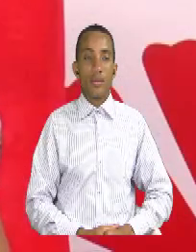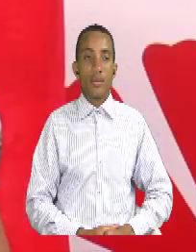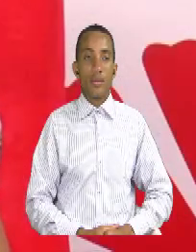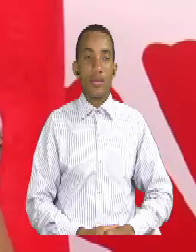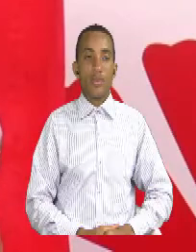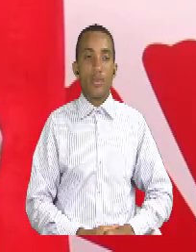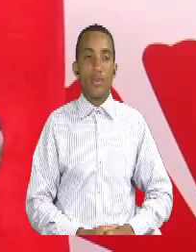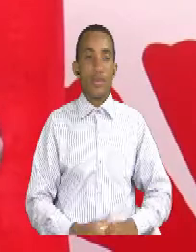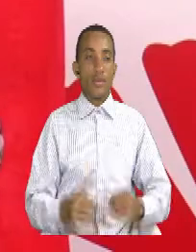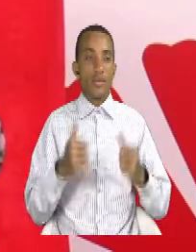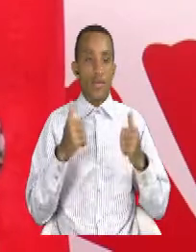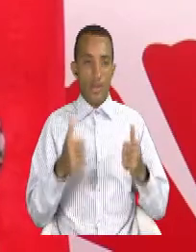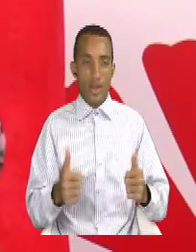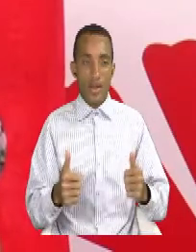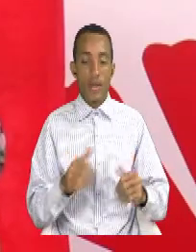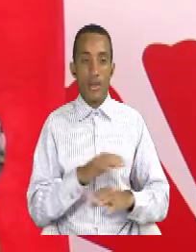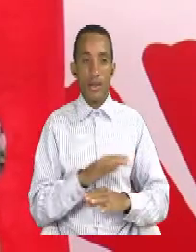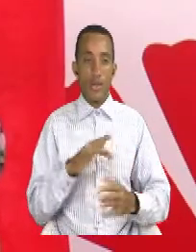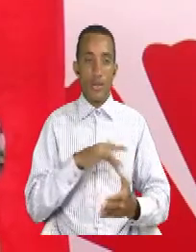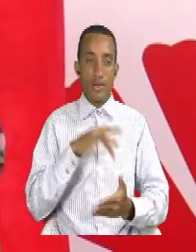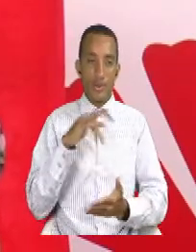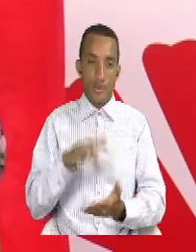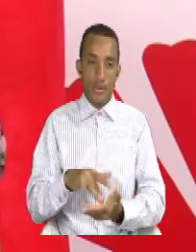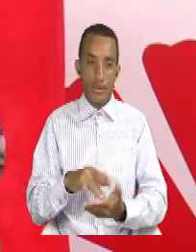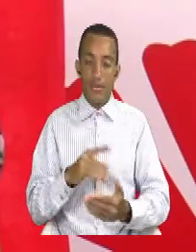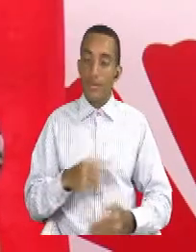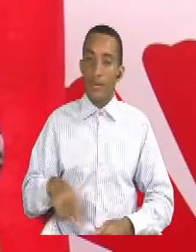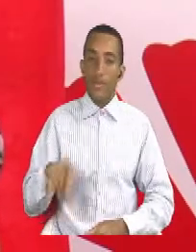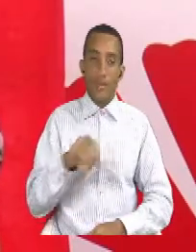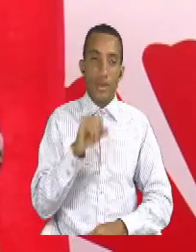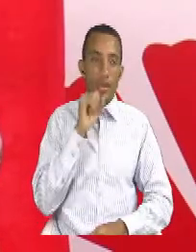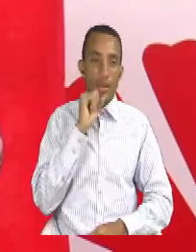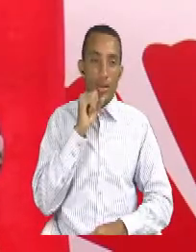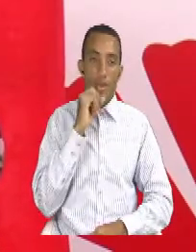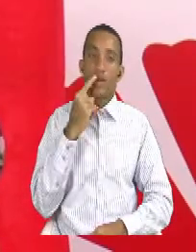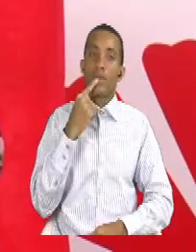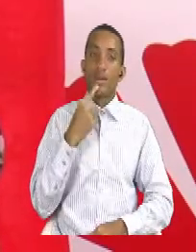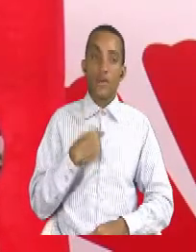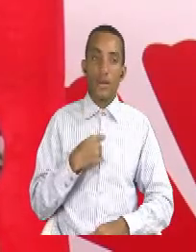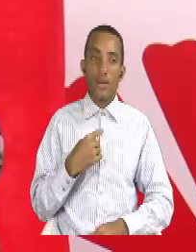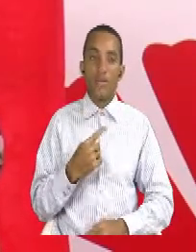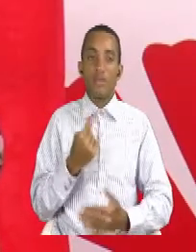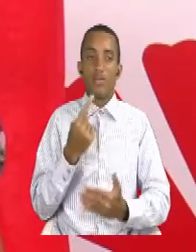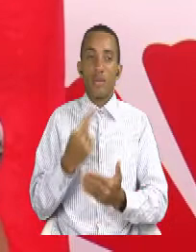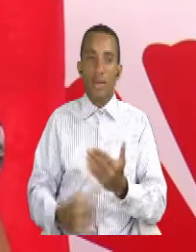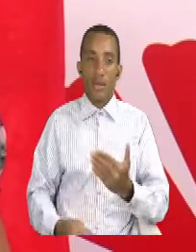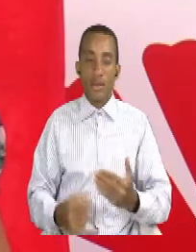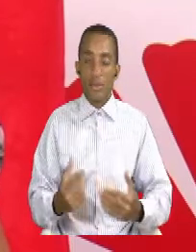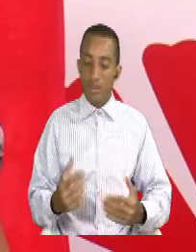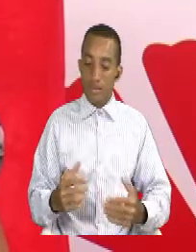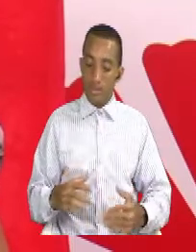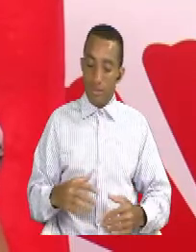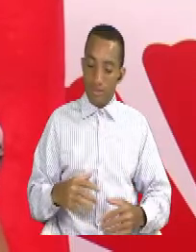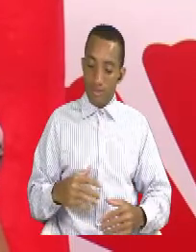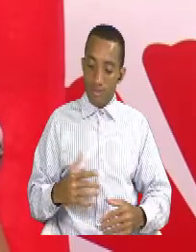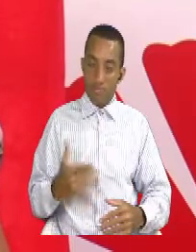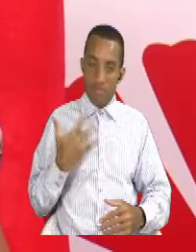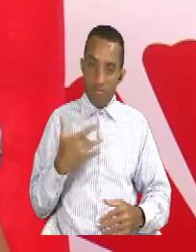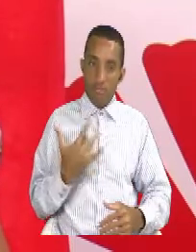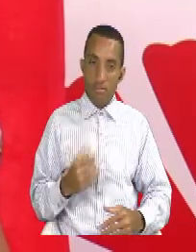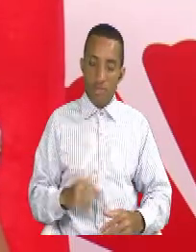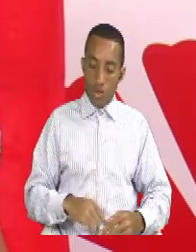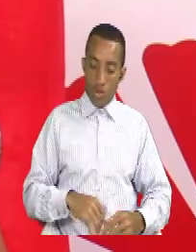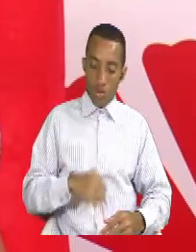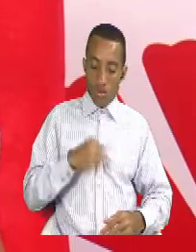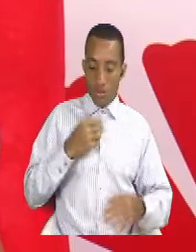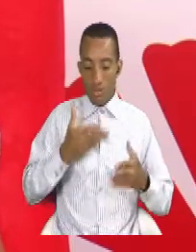Bueno, y ahí estuvimos con los barranqueños que nos estuvieron diciendo ¿qué los hace sentirse orgullosos de nacer en esta hermosa, bella hija del